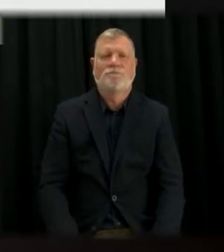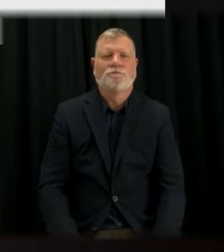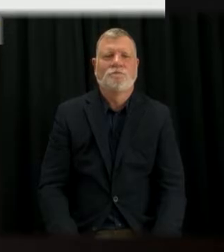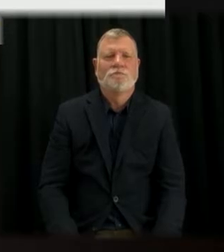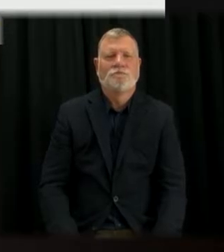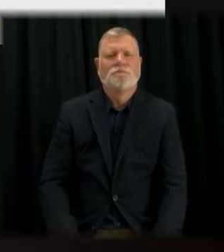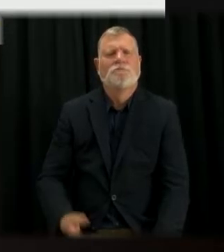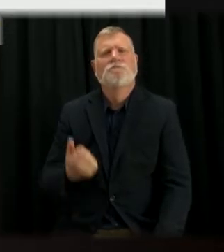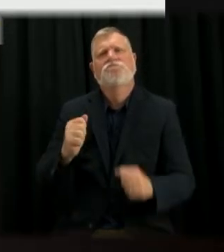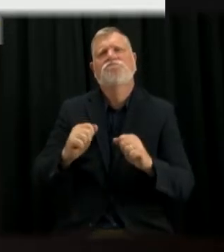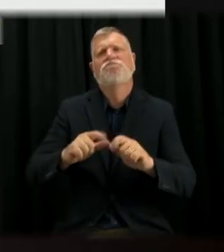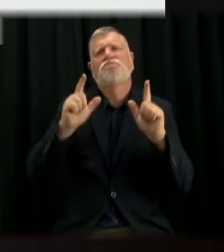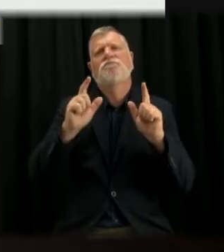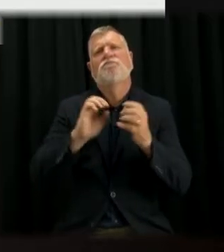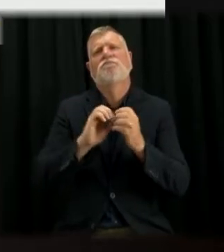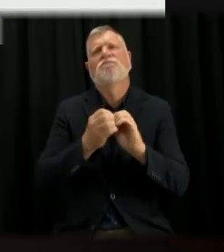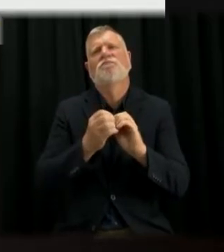por CAP MPG.